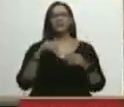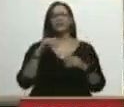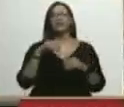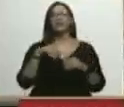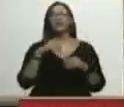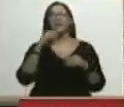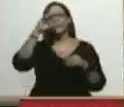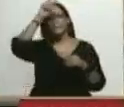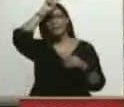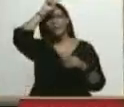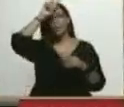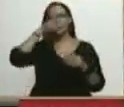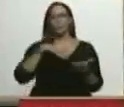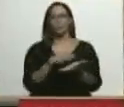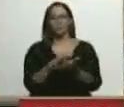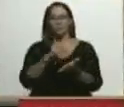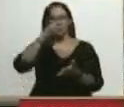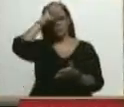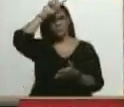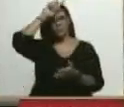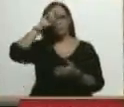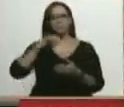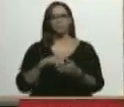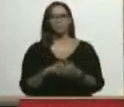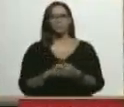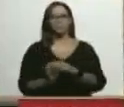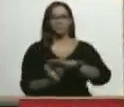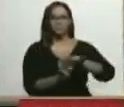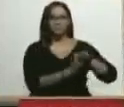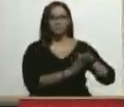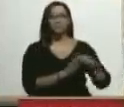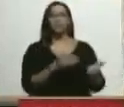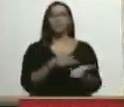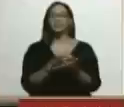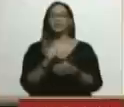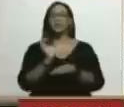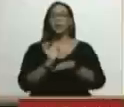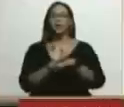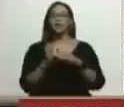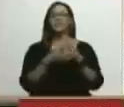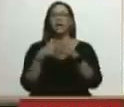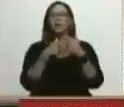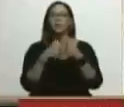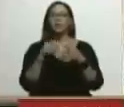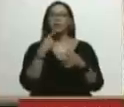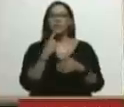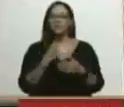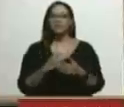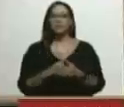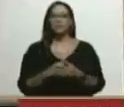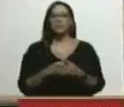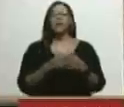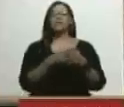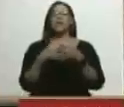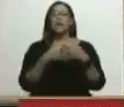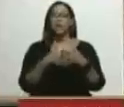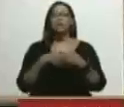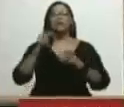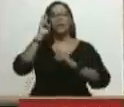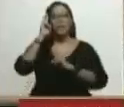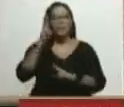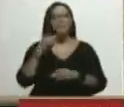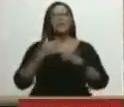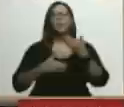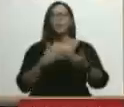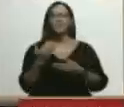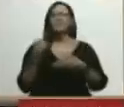Cuando ocurrió lo de Perú Cuando ocurrió los de Ecuador Estados Unidos dice Estados Unidos Respeta los